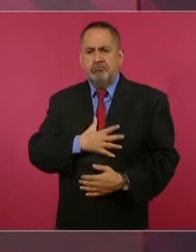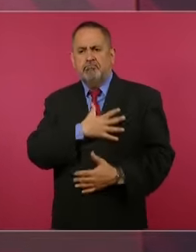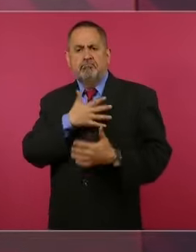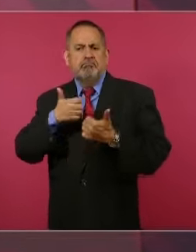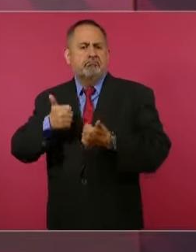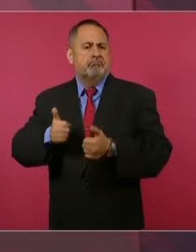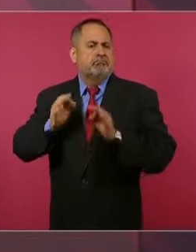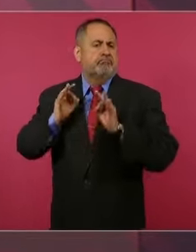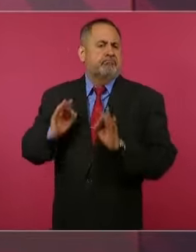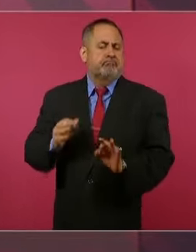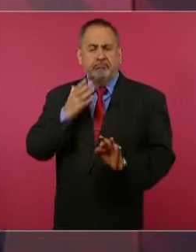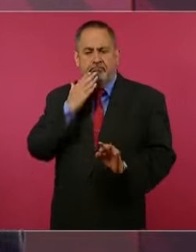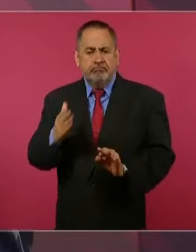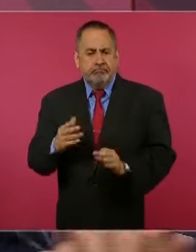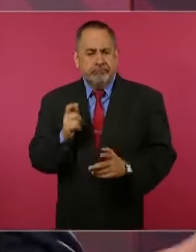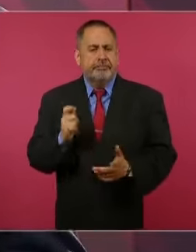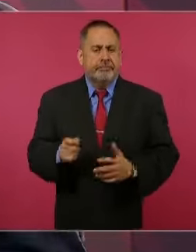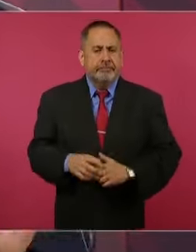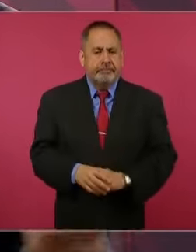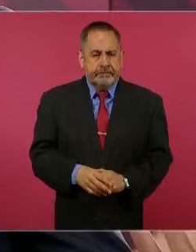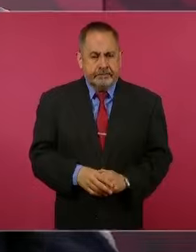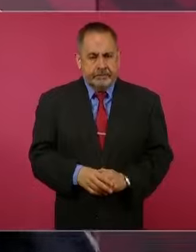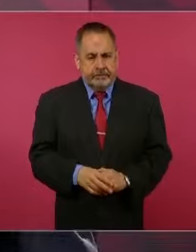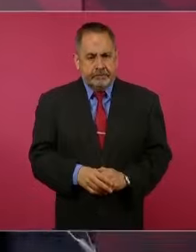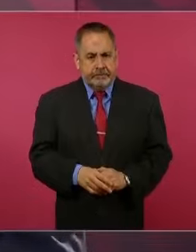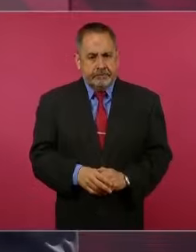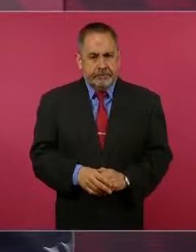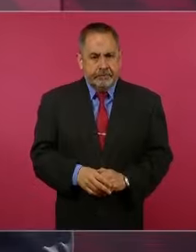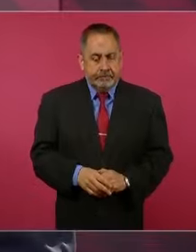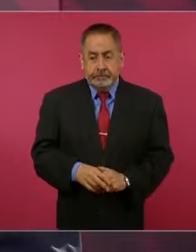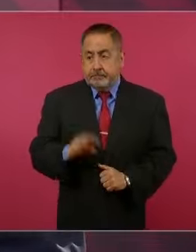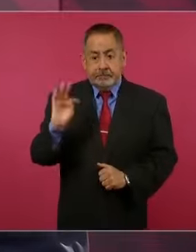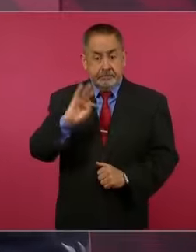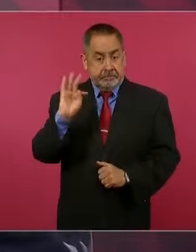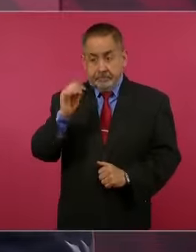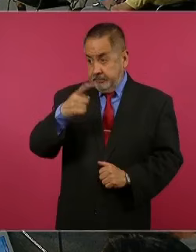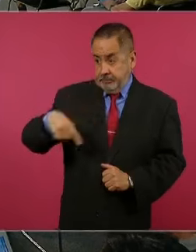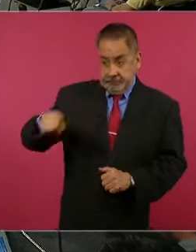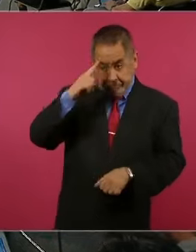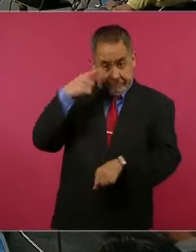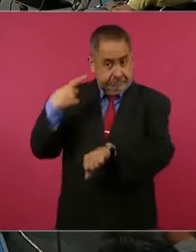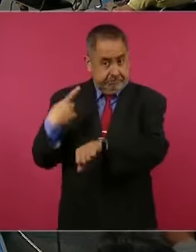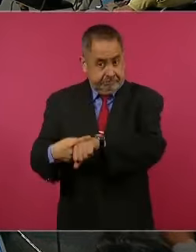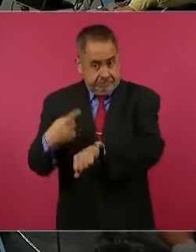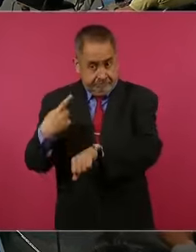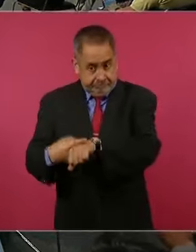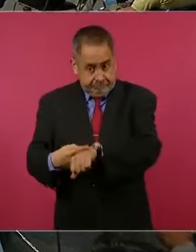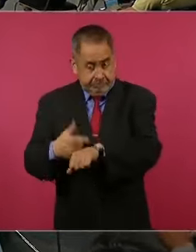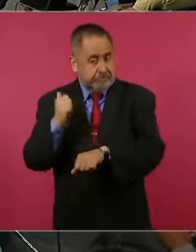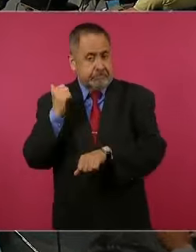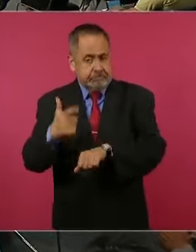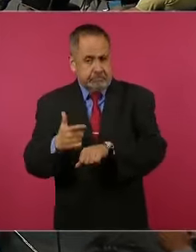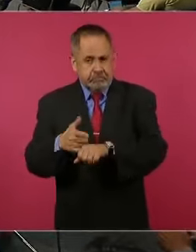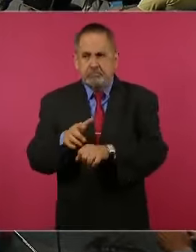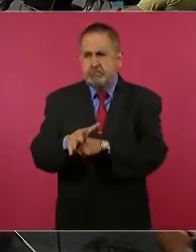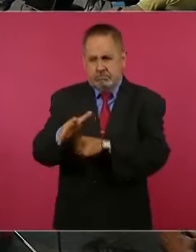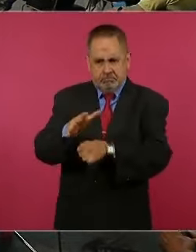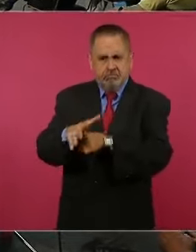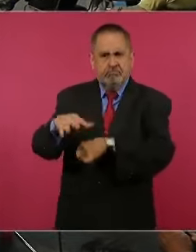bienestar y qué es eso bueno que si nos enfermamos tengamos